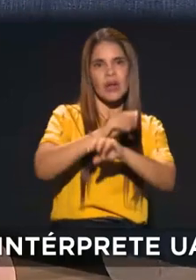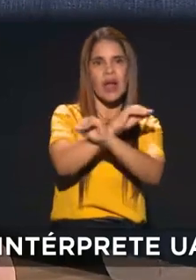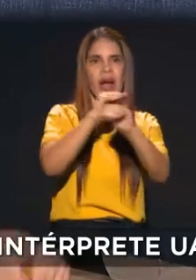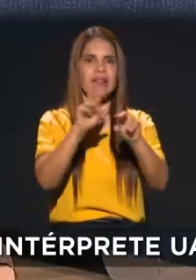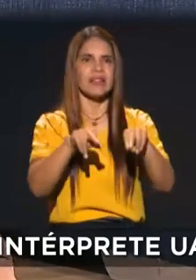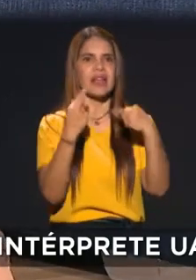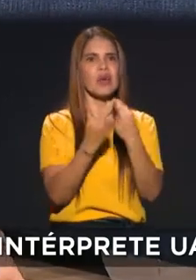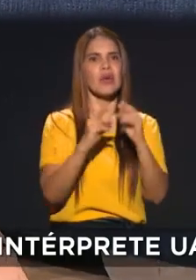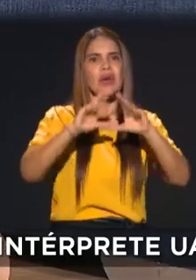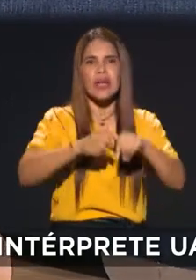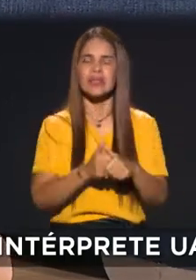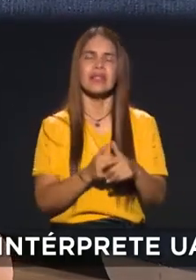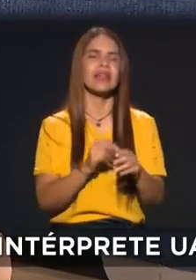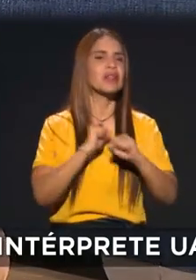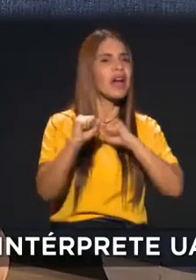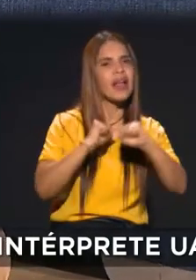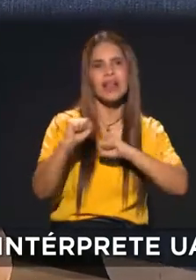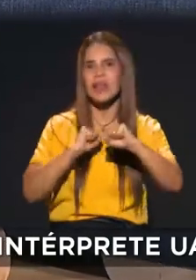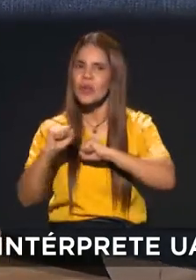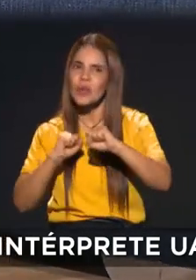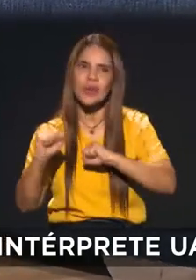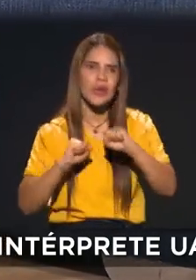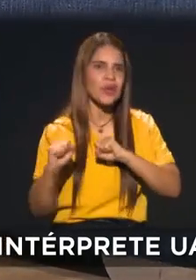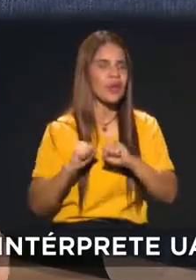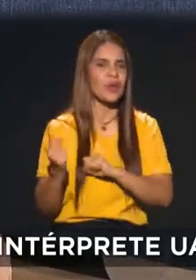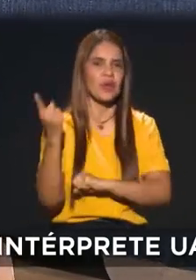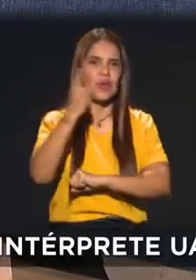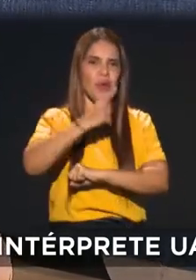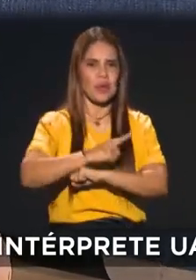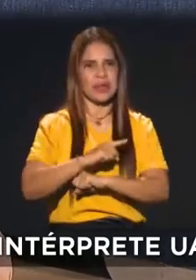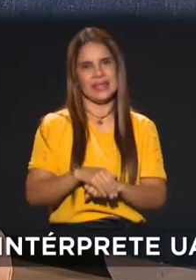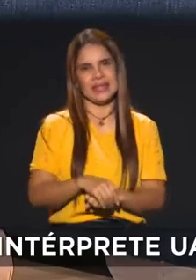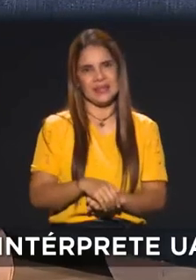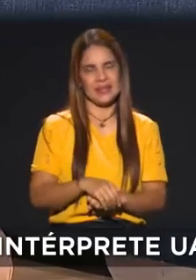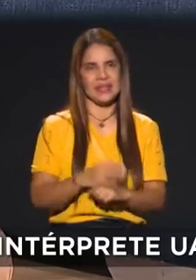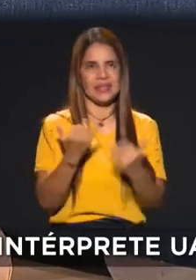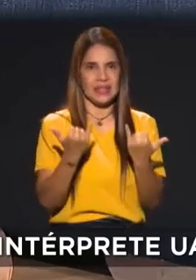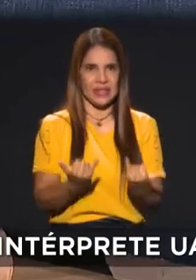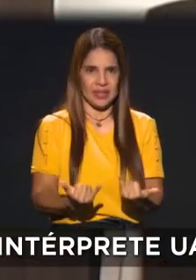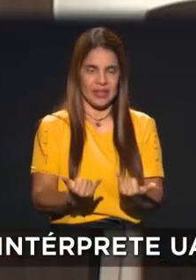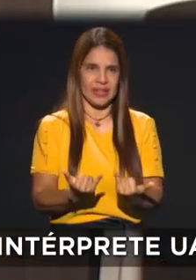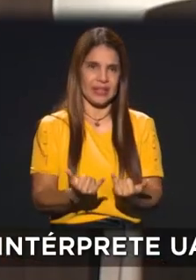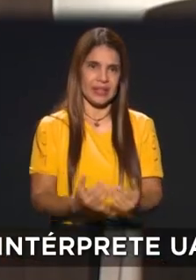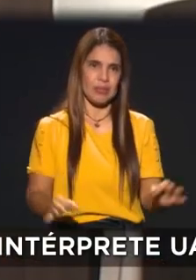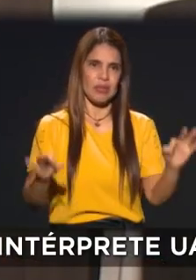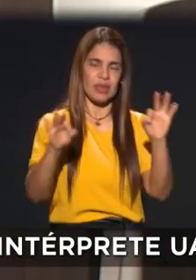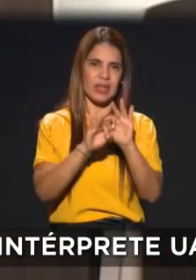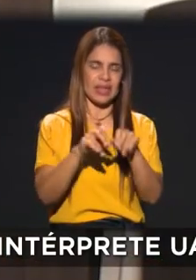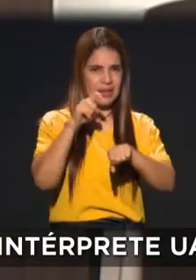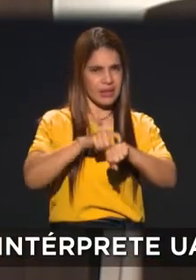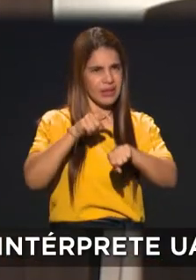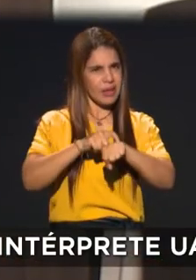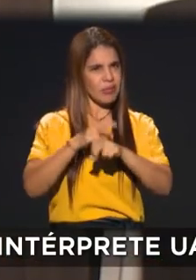están esperando en Classroom, en fin, así es el día a día de un docente. Entonces, como esas recomendaciones para que ellos saquen